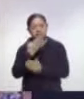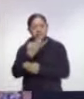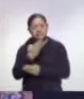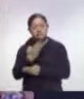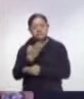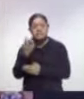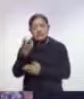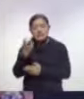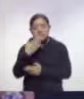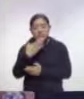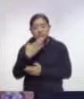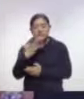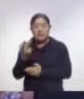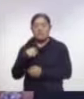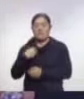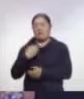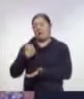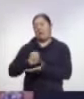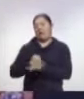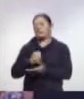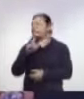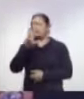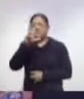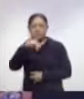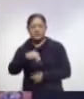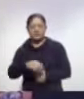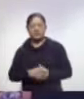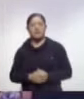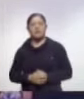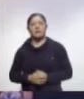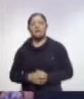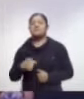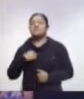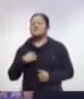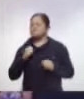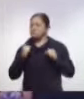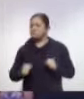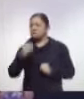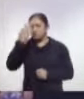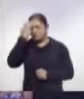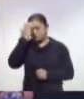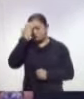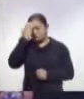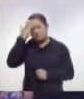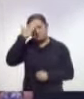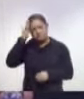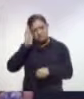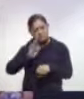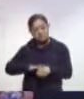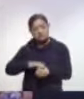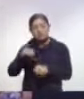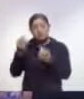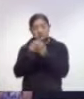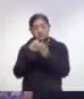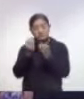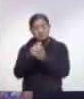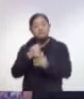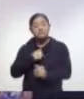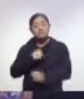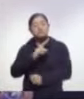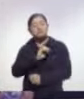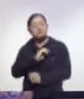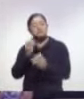nuestra tarea obligada, sino porque estamos convencidos de que la capacitación da la posibilidad de